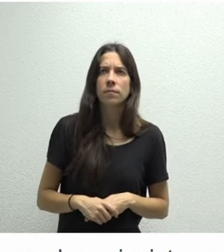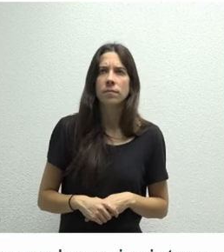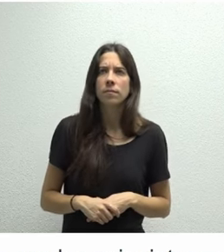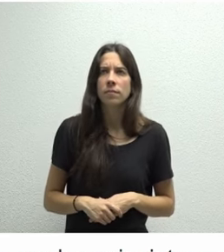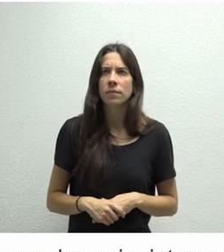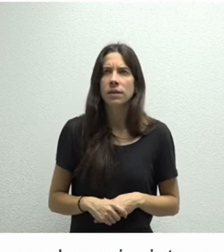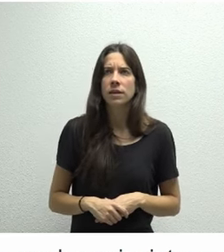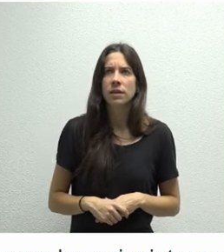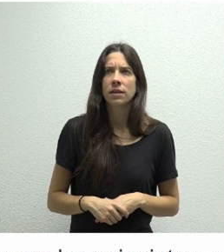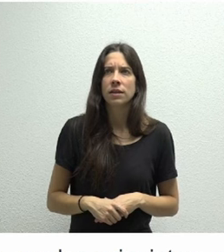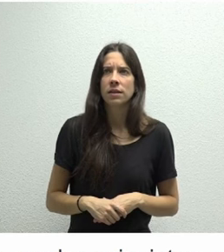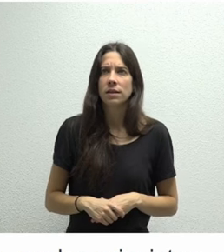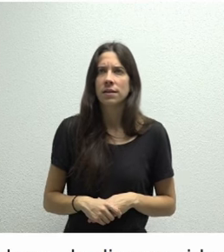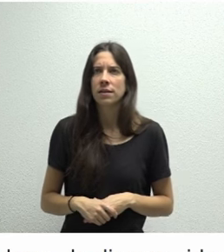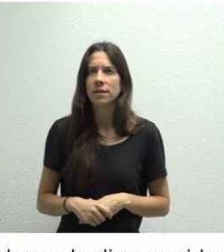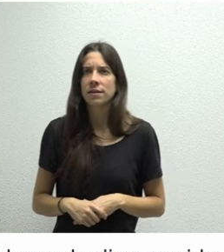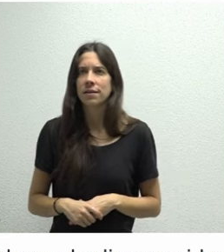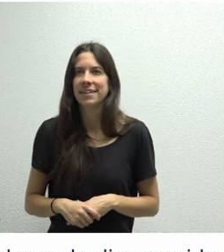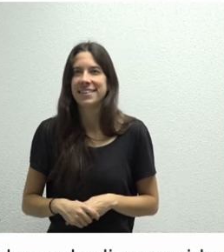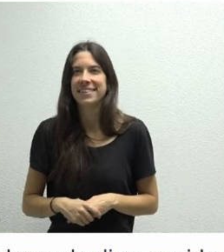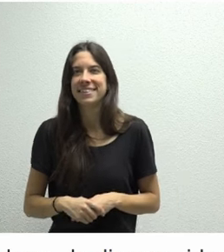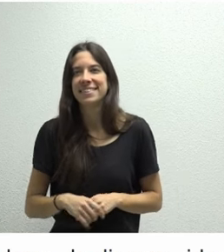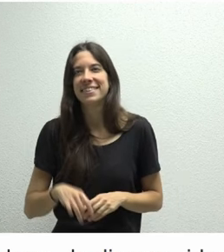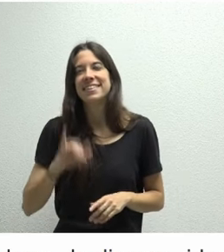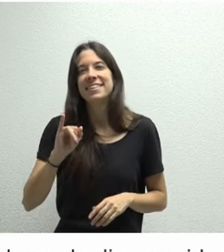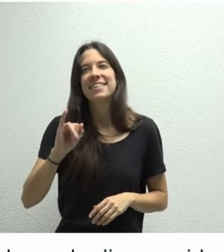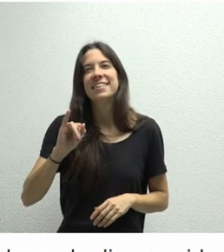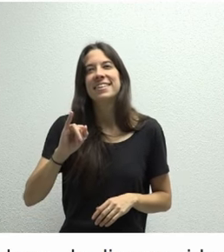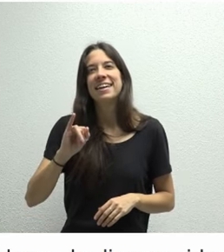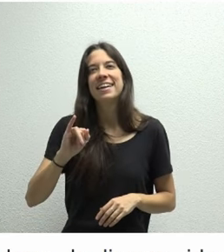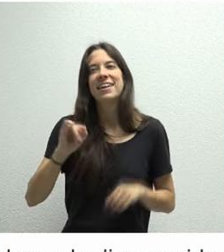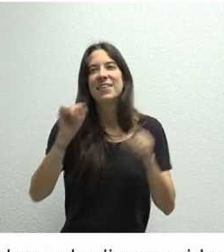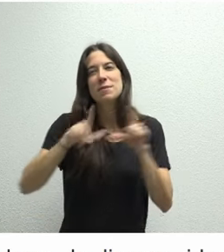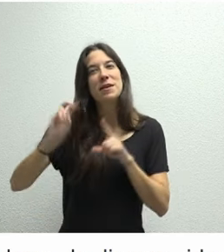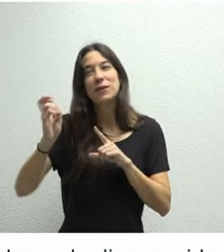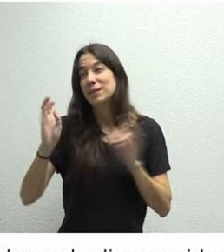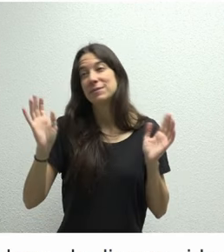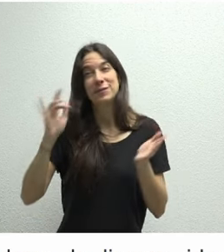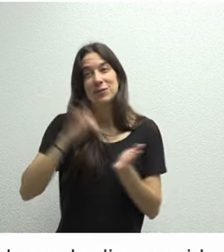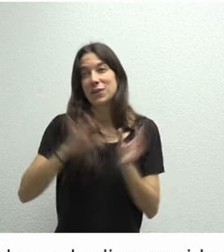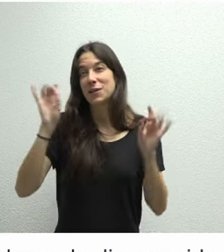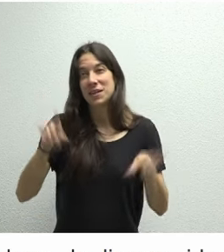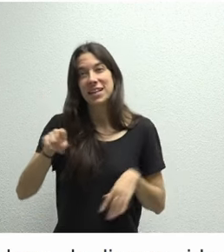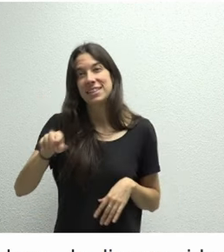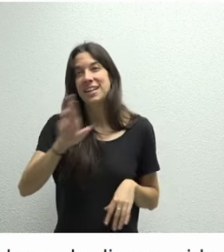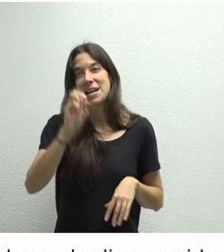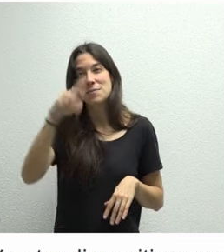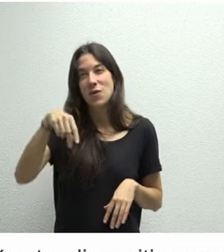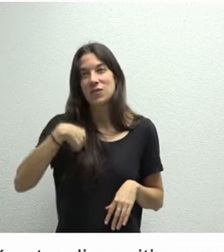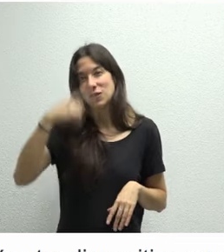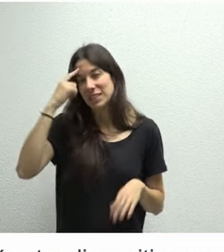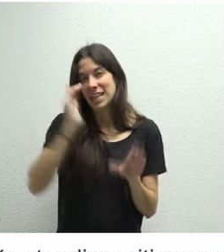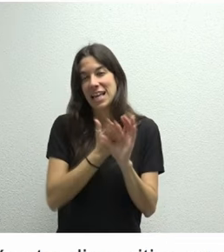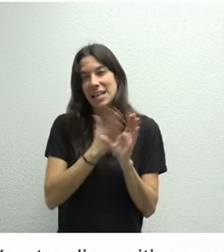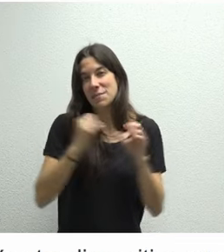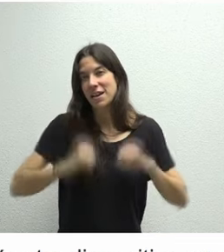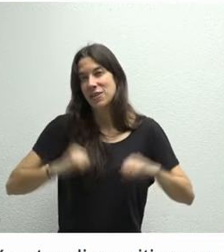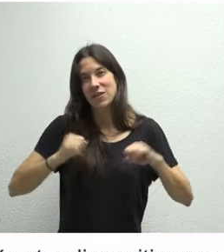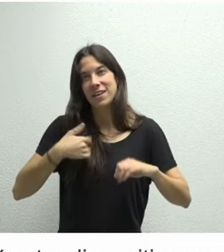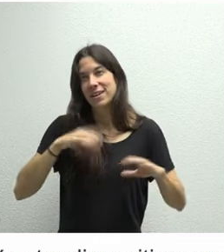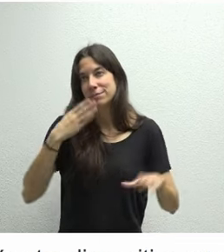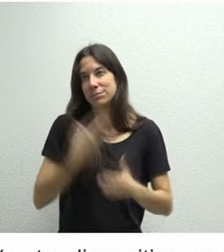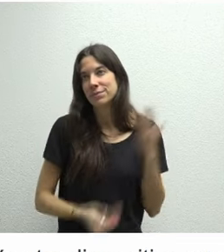creo que vamos a ver a ver me pasa lo que a ti amor estos psiquiatras mayores como soy yo